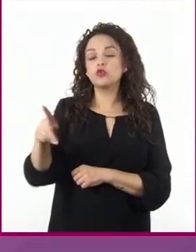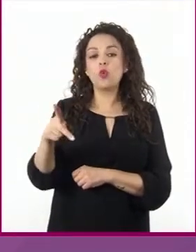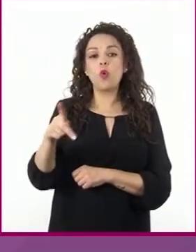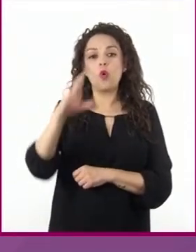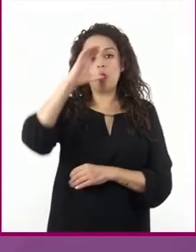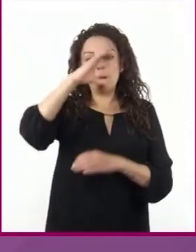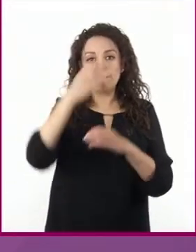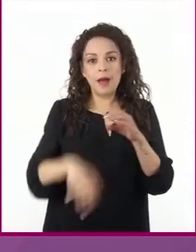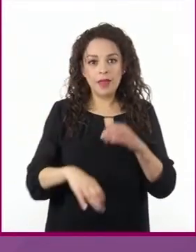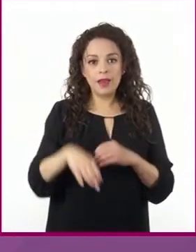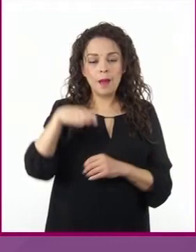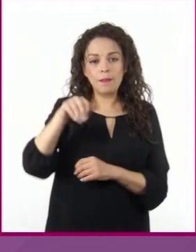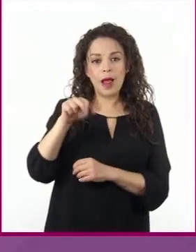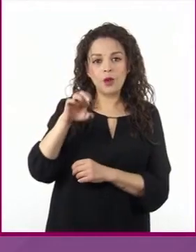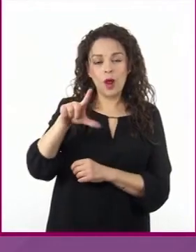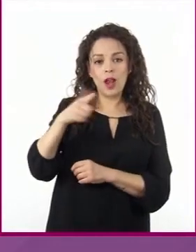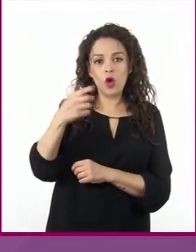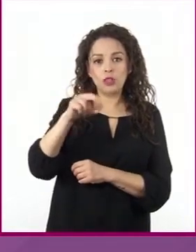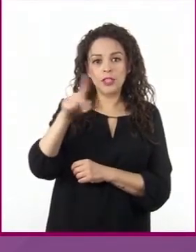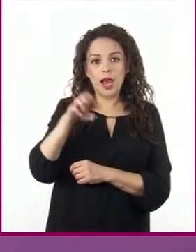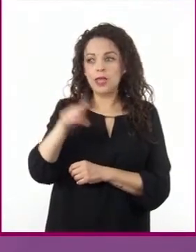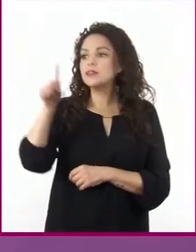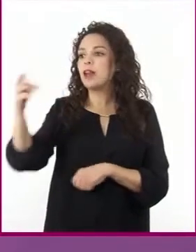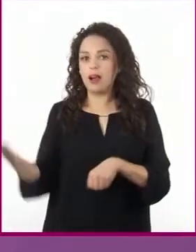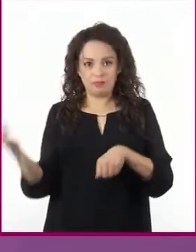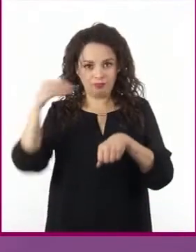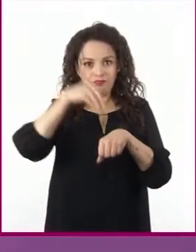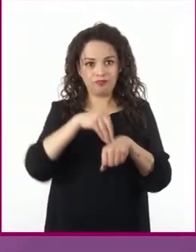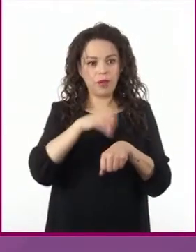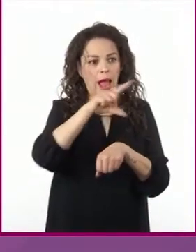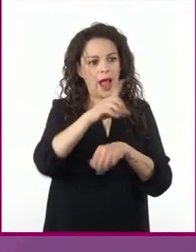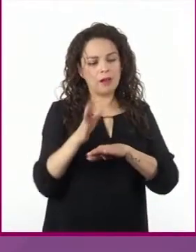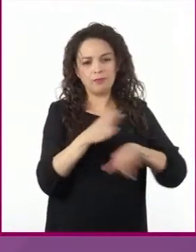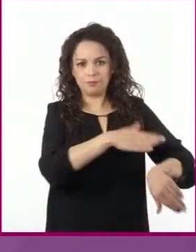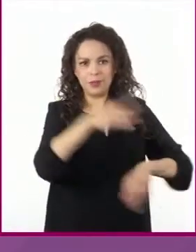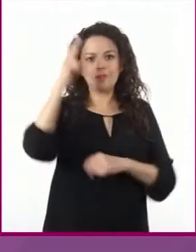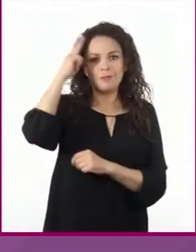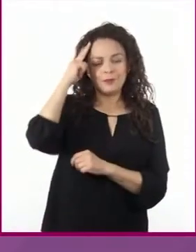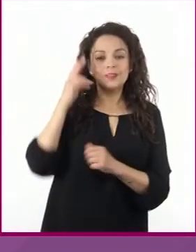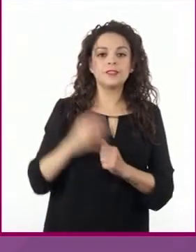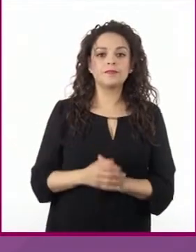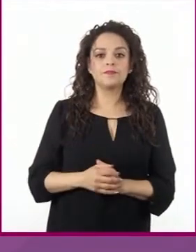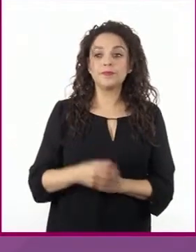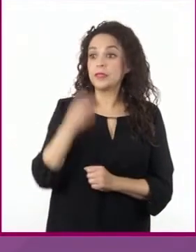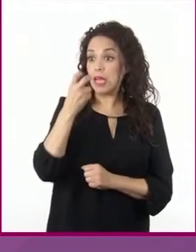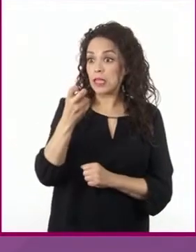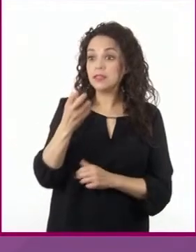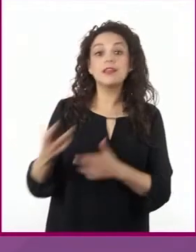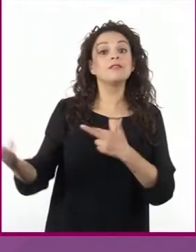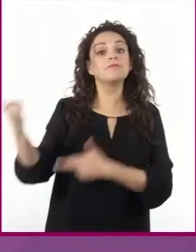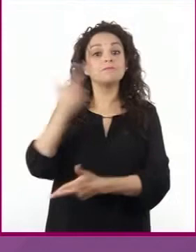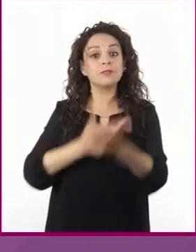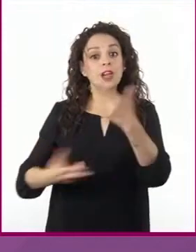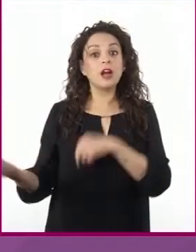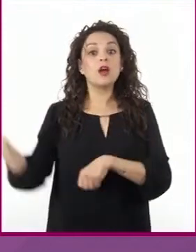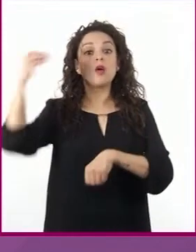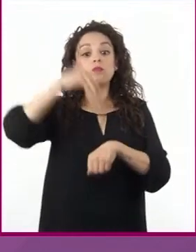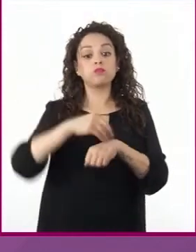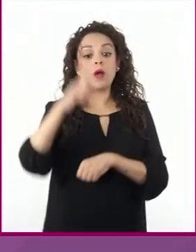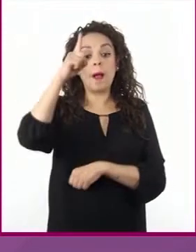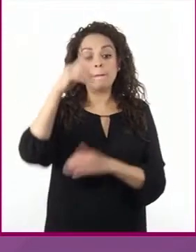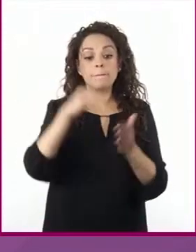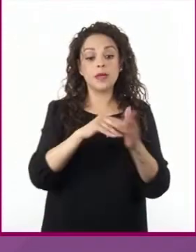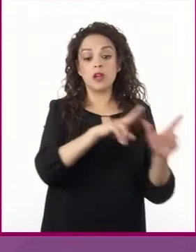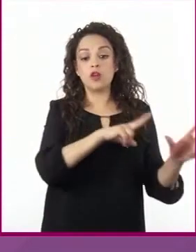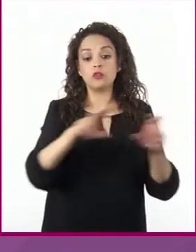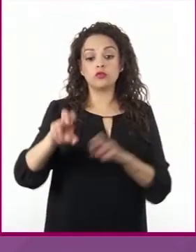exconservador Manuel González. De esta forma, Porfirio Díaz regresó al poder en 1884